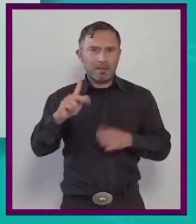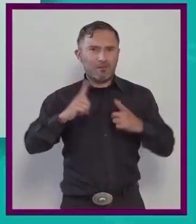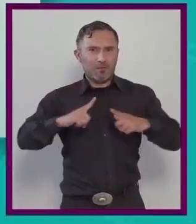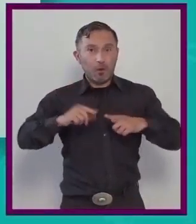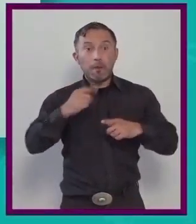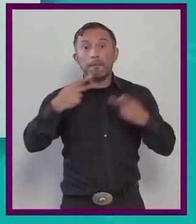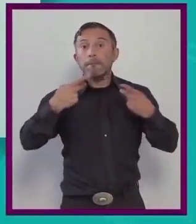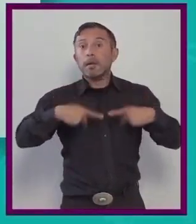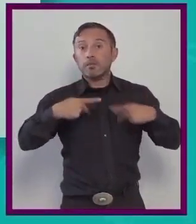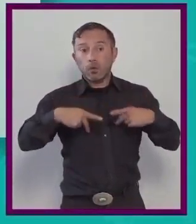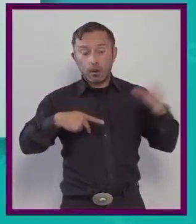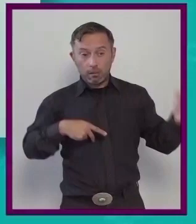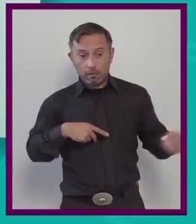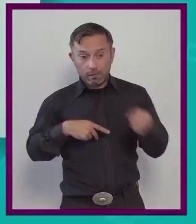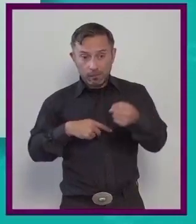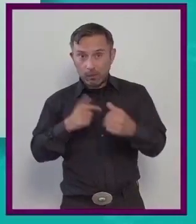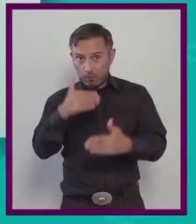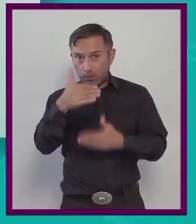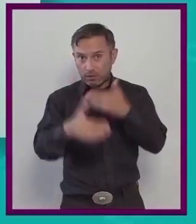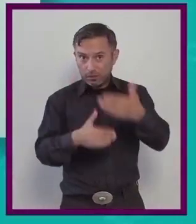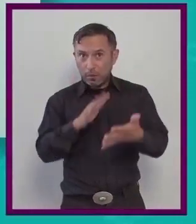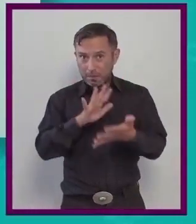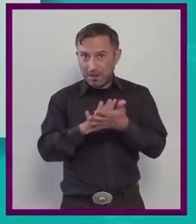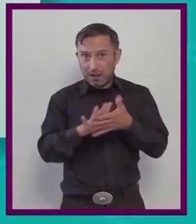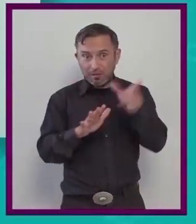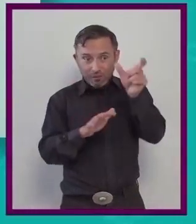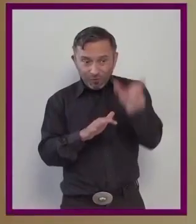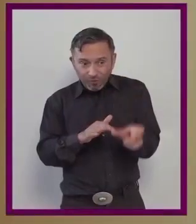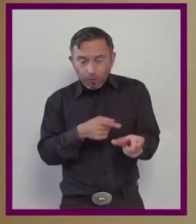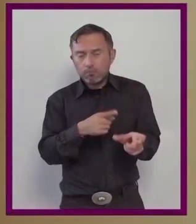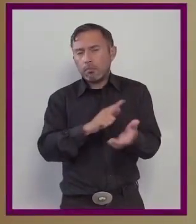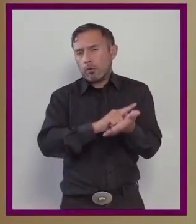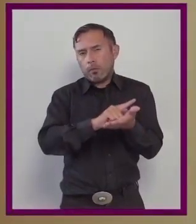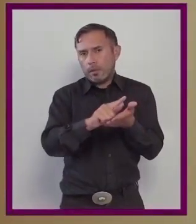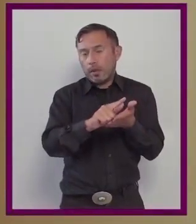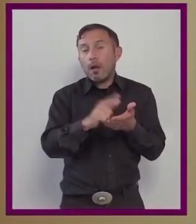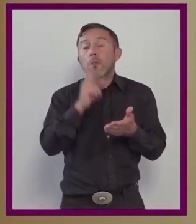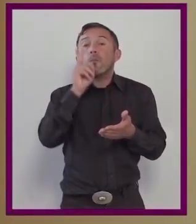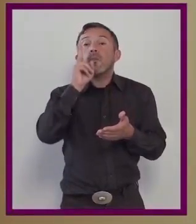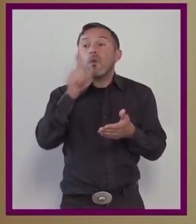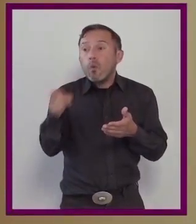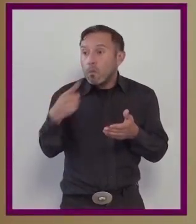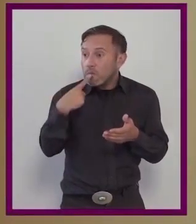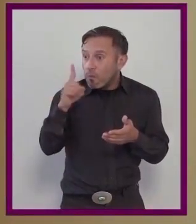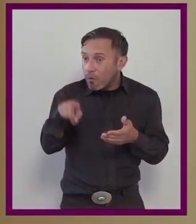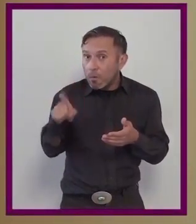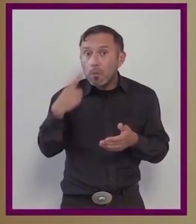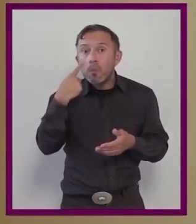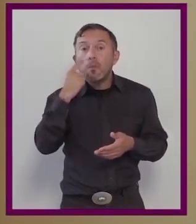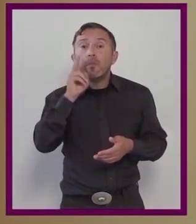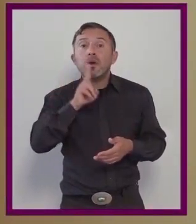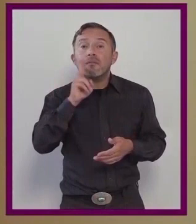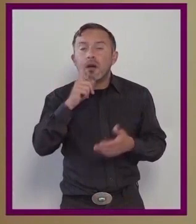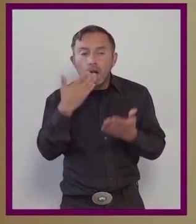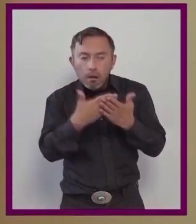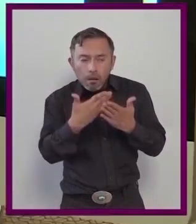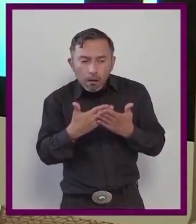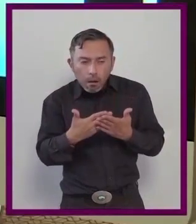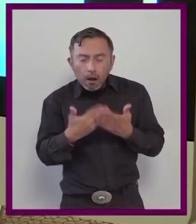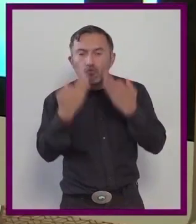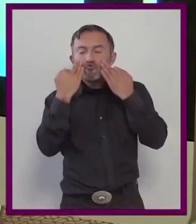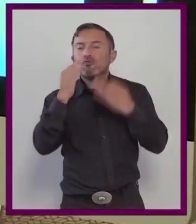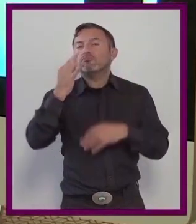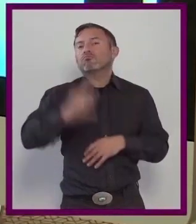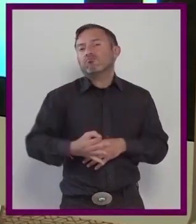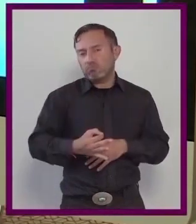debe demostrar que la persona que se encuentra sujeta a un proceso penal, con base a las pruebas que recabe, demuestre que